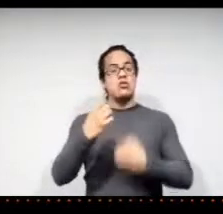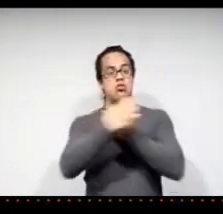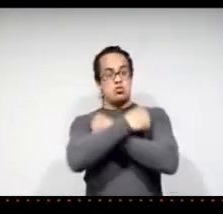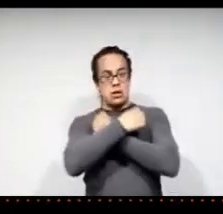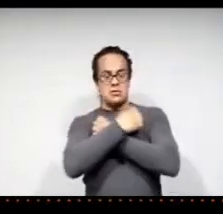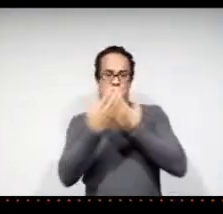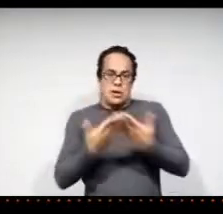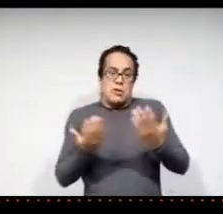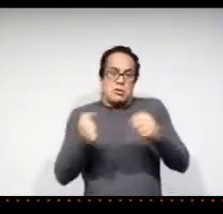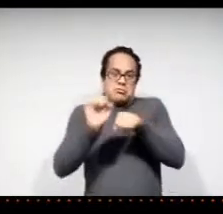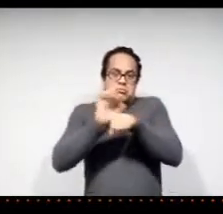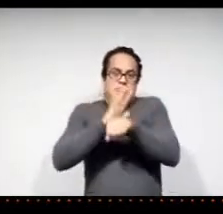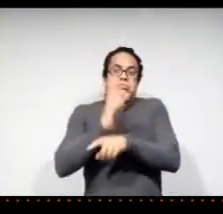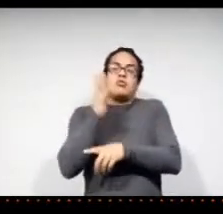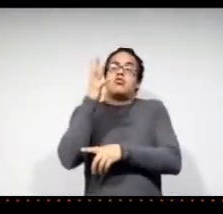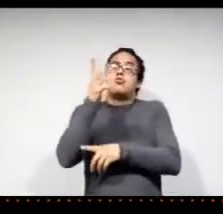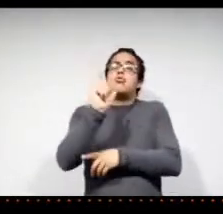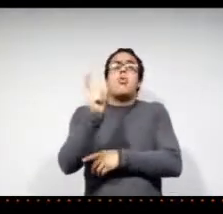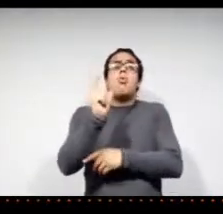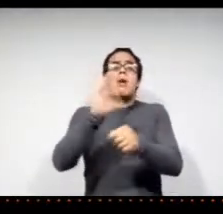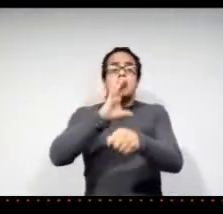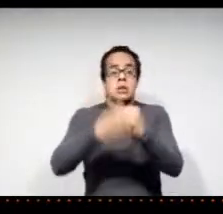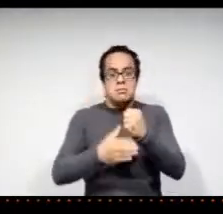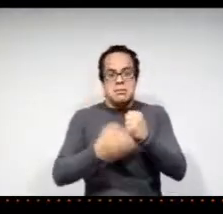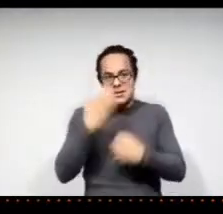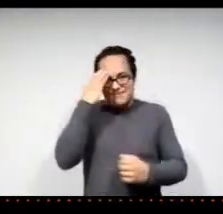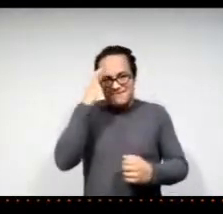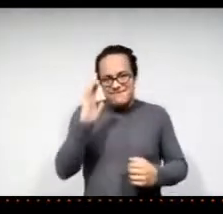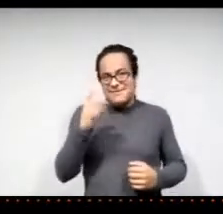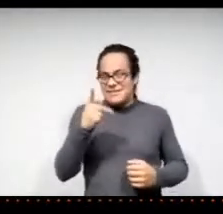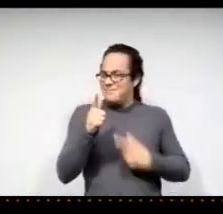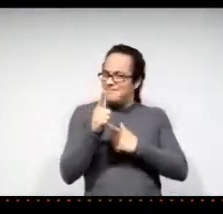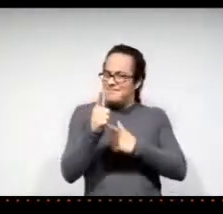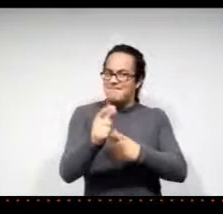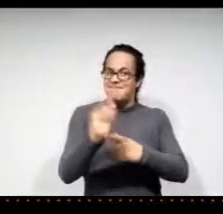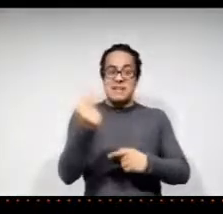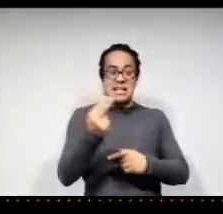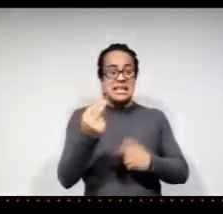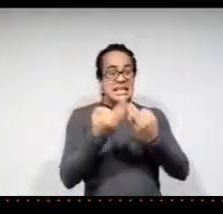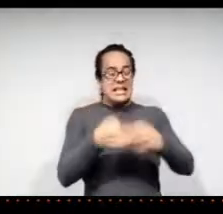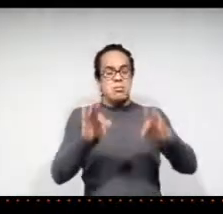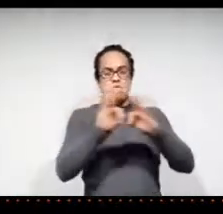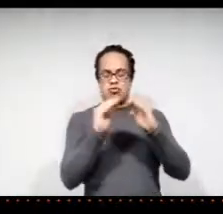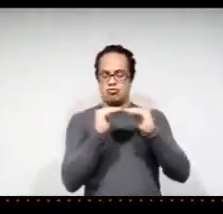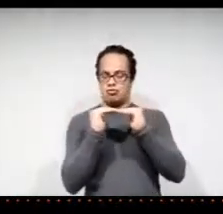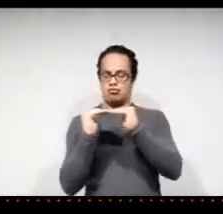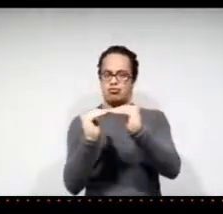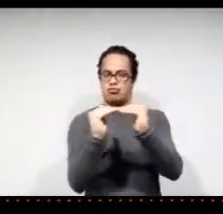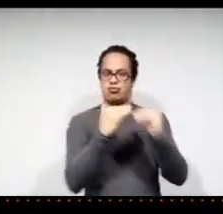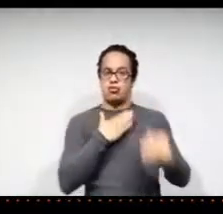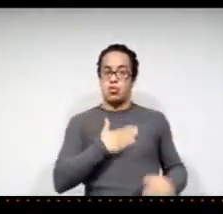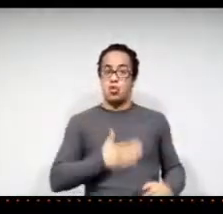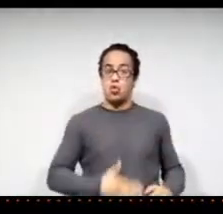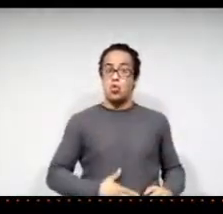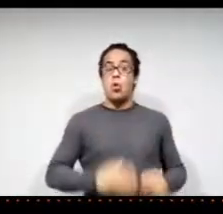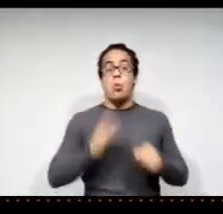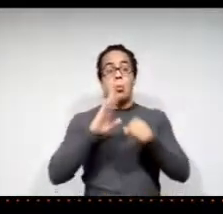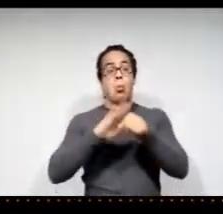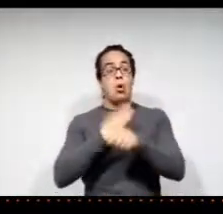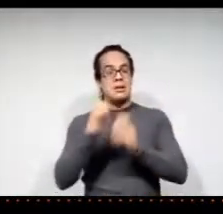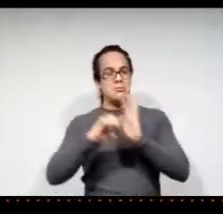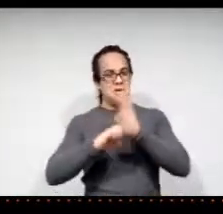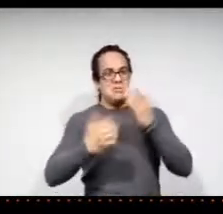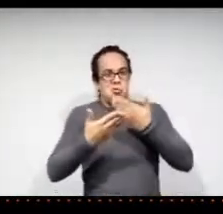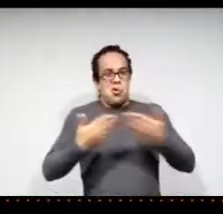sabemos para cuándo se va a acabar, ¿cómo lograr mayor equidad? Porque no es posible las desigualdades